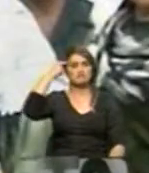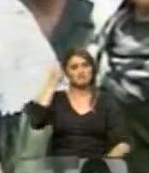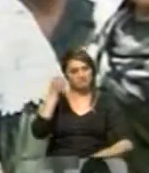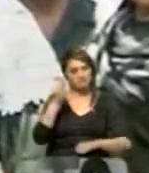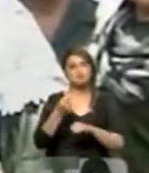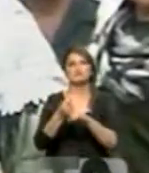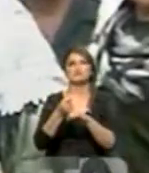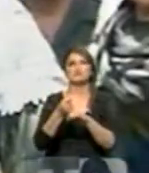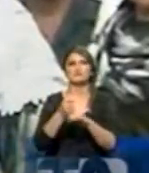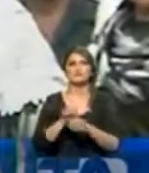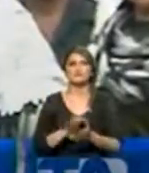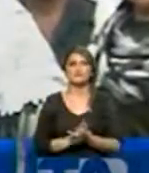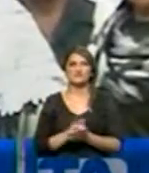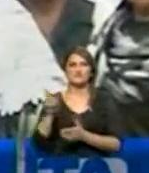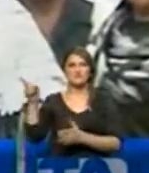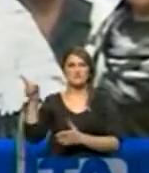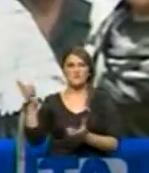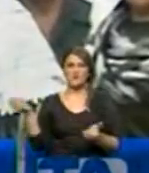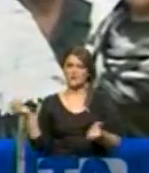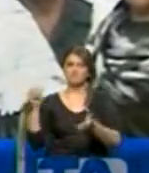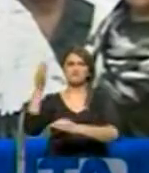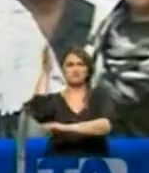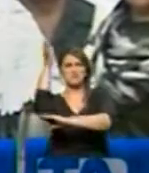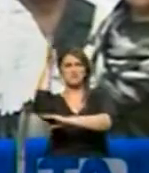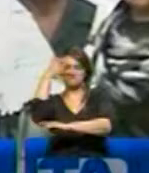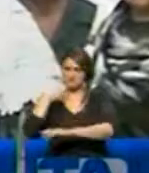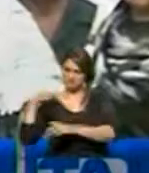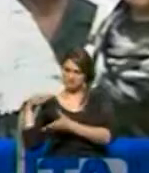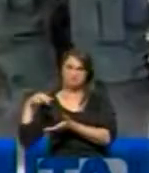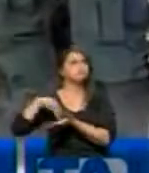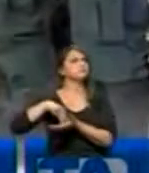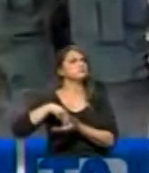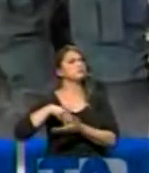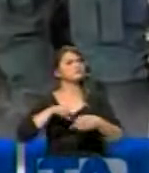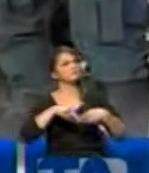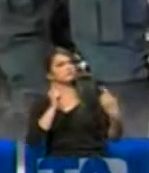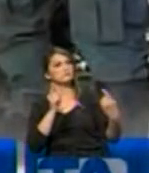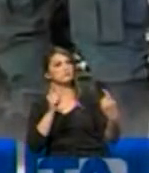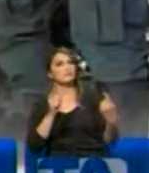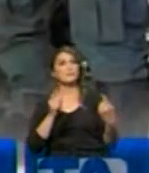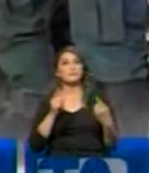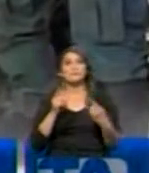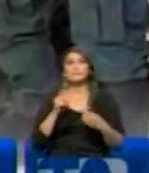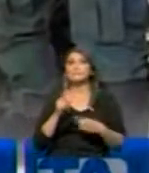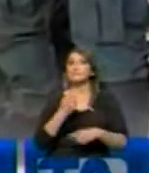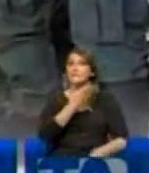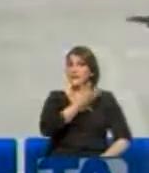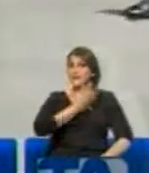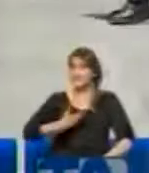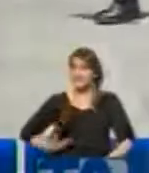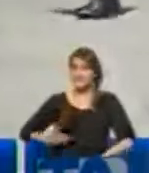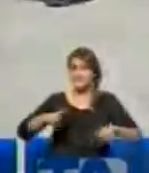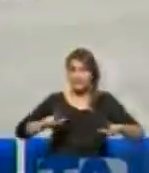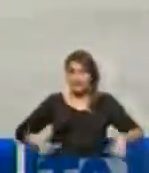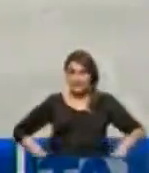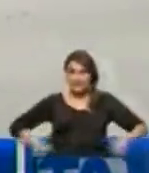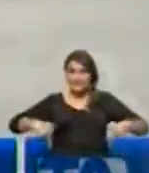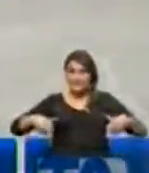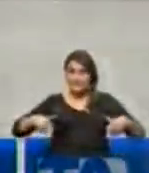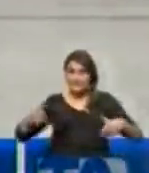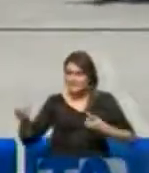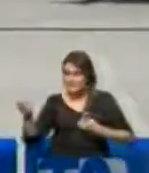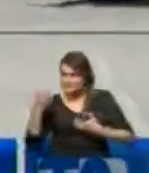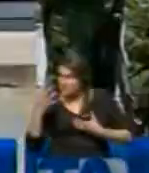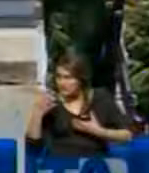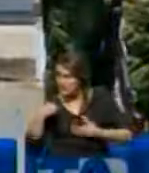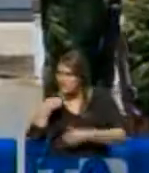Mientras haya voluntad de lucha. Tras conocerse la veracidad de este video, las reacciones en Ecuador no se hicieron esperar. El presidente Lenín Moreno,